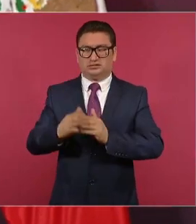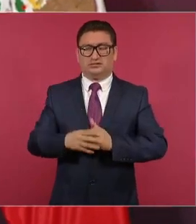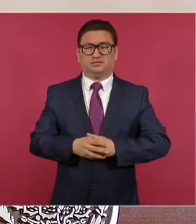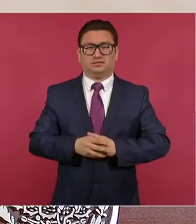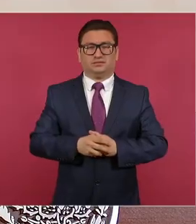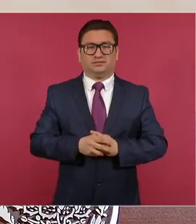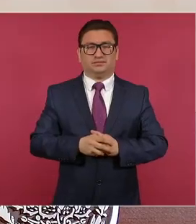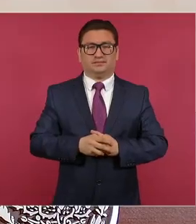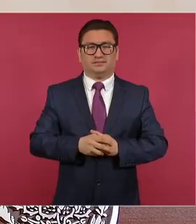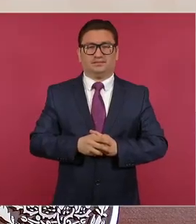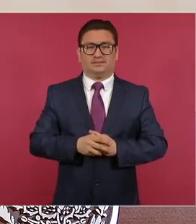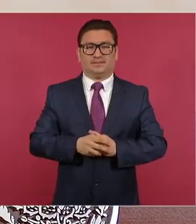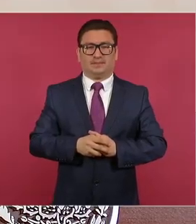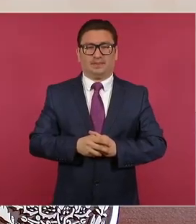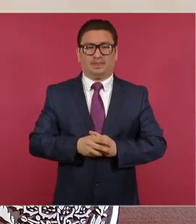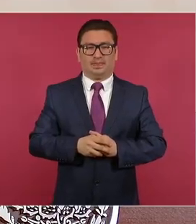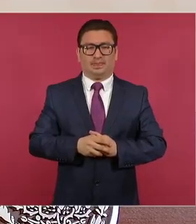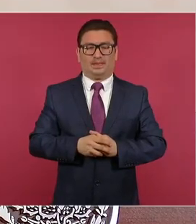y